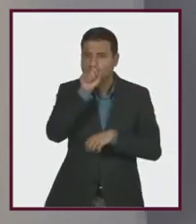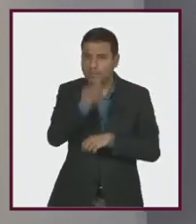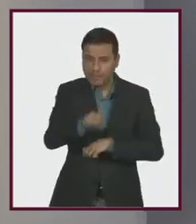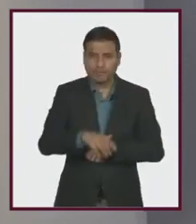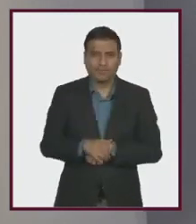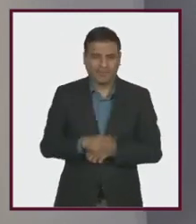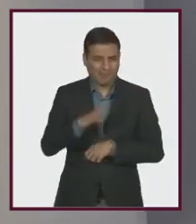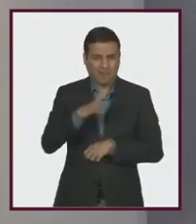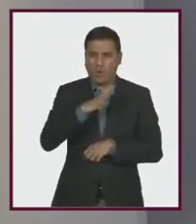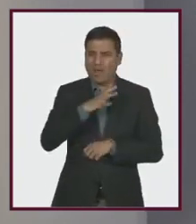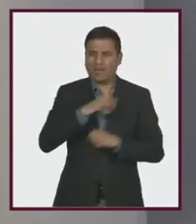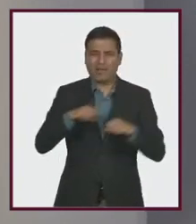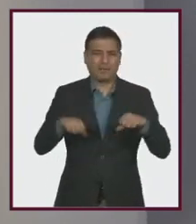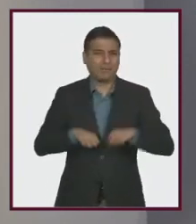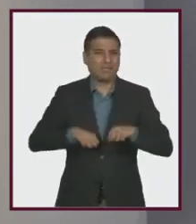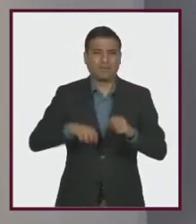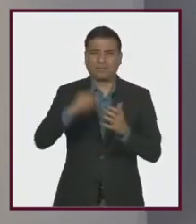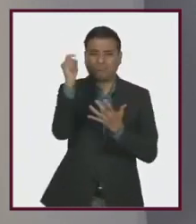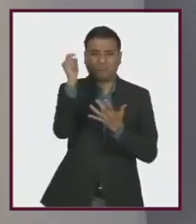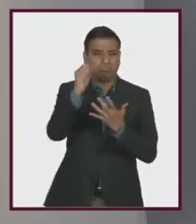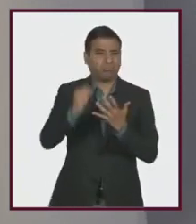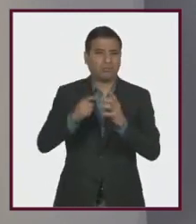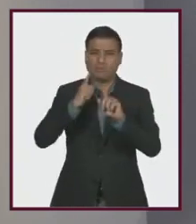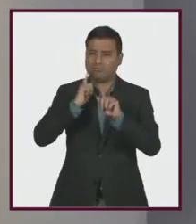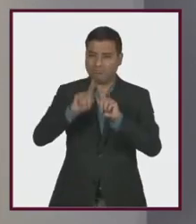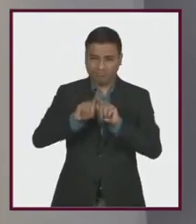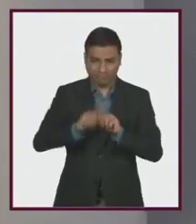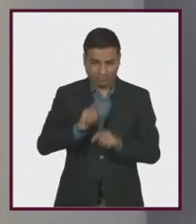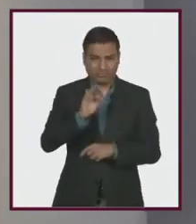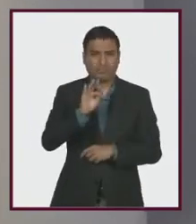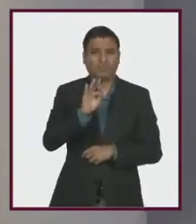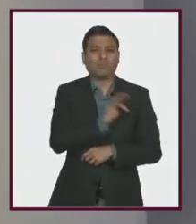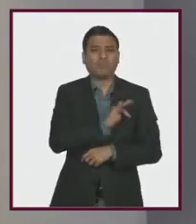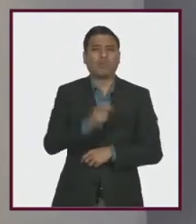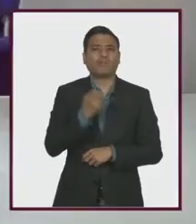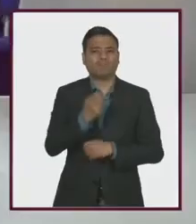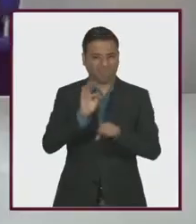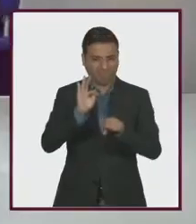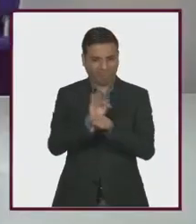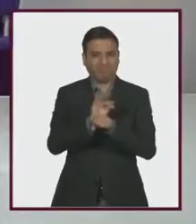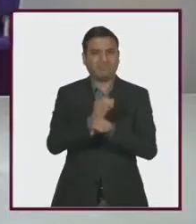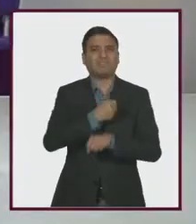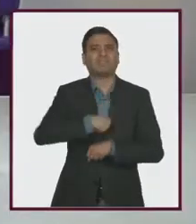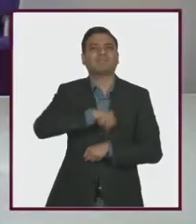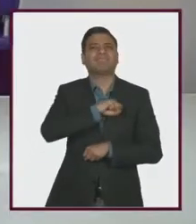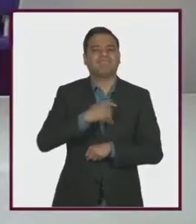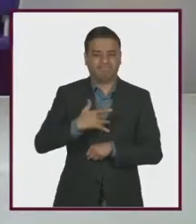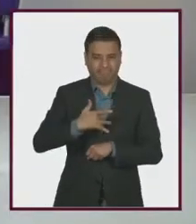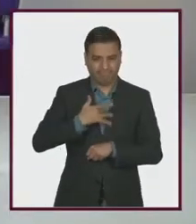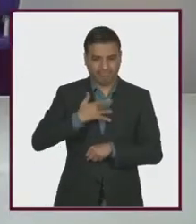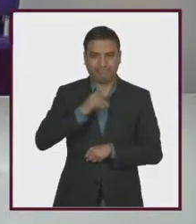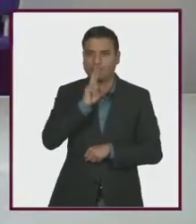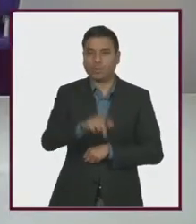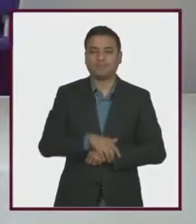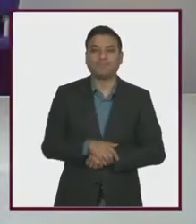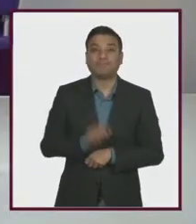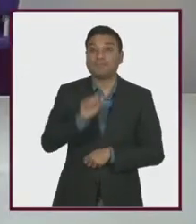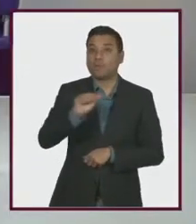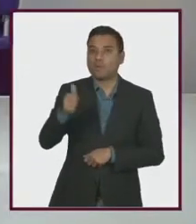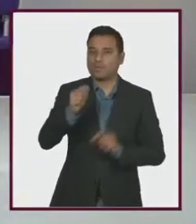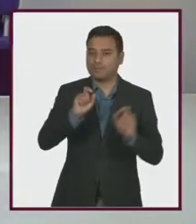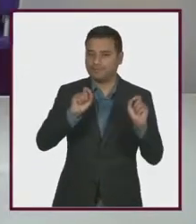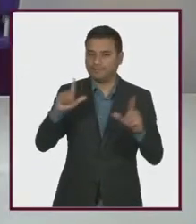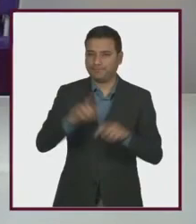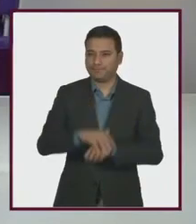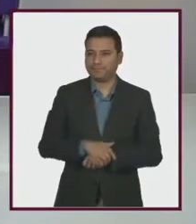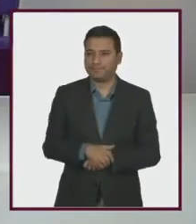las actividades alternativas a los consumos van a ser saludables y nos van a poder ayudar a sentirnos mejor. Y la siguiente, si mal no recuerdo,